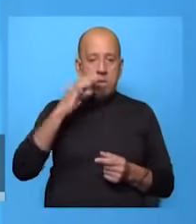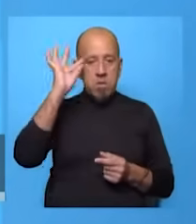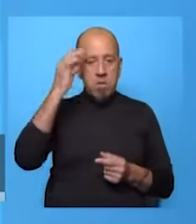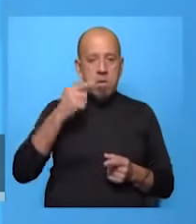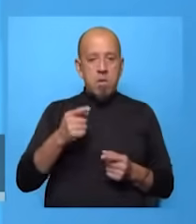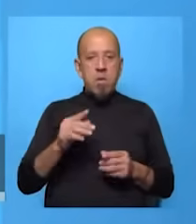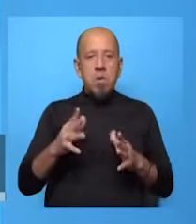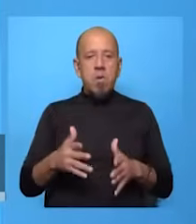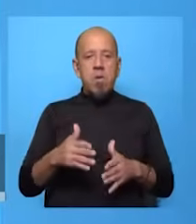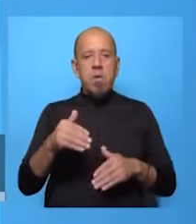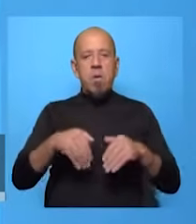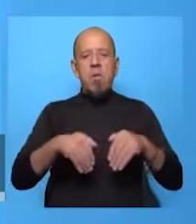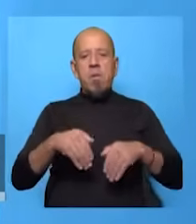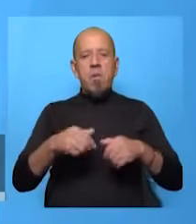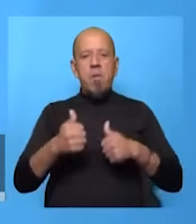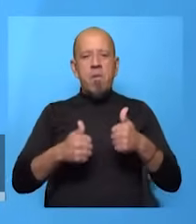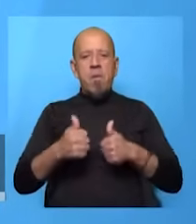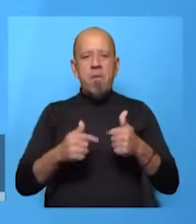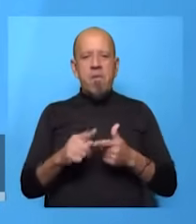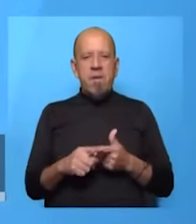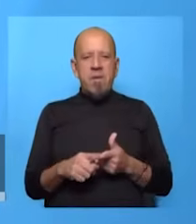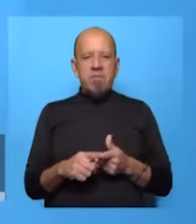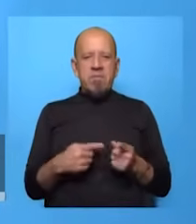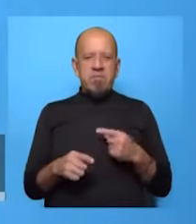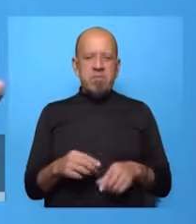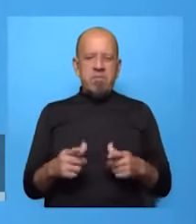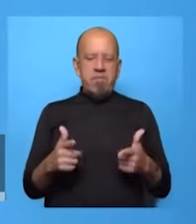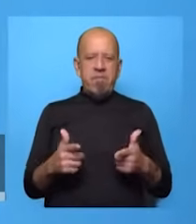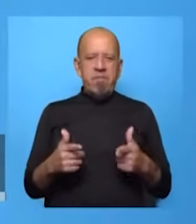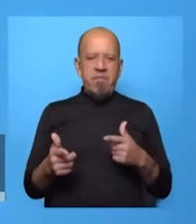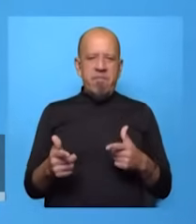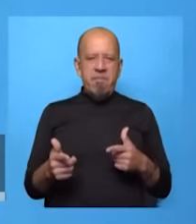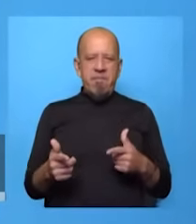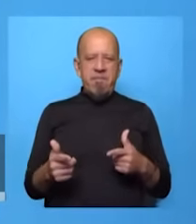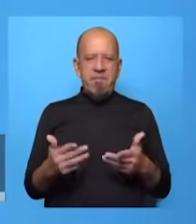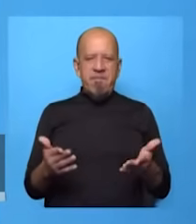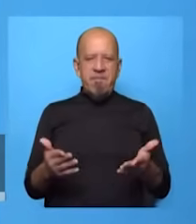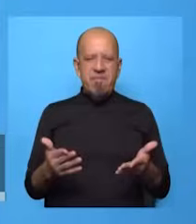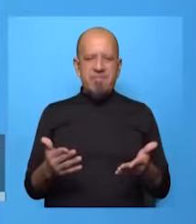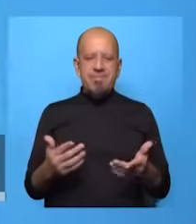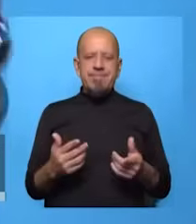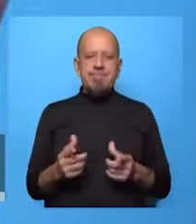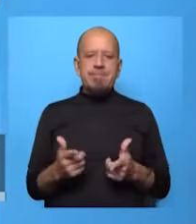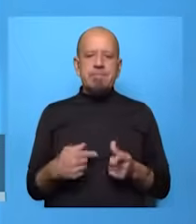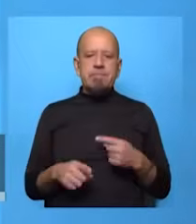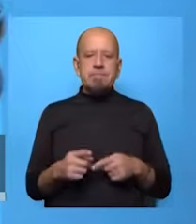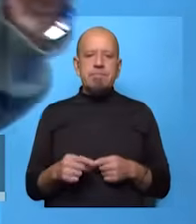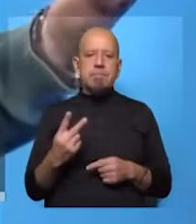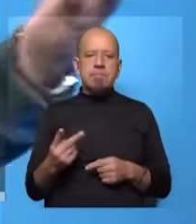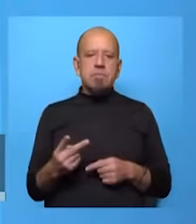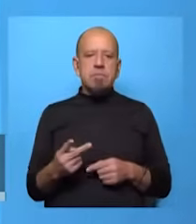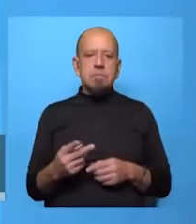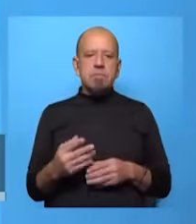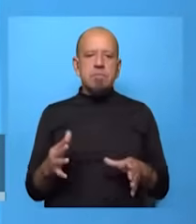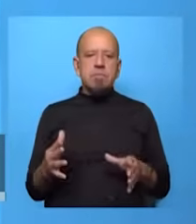las elecciones son muy competitiv en el país este no hay este un gran espacio entre esas dos Mitades una es un